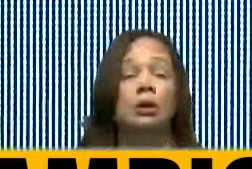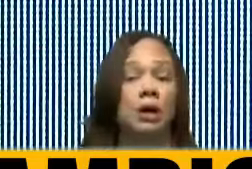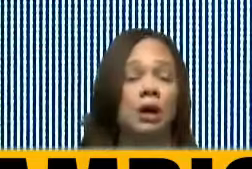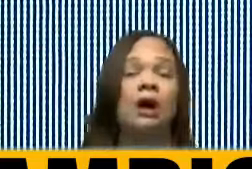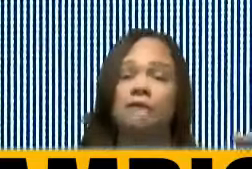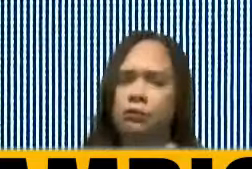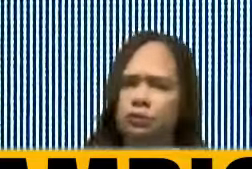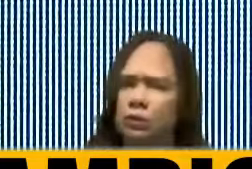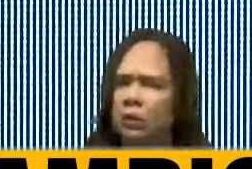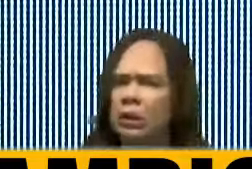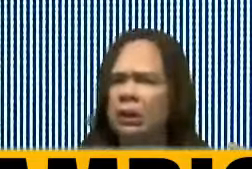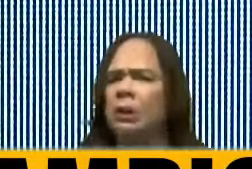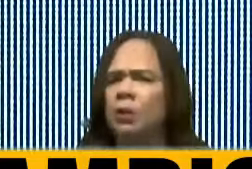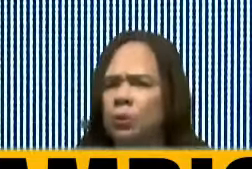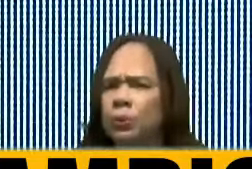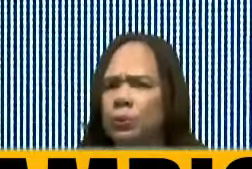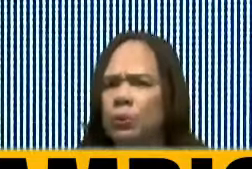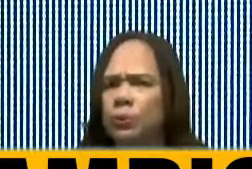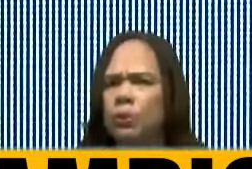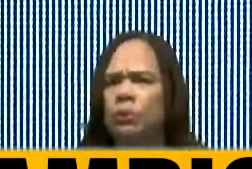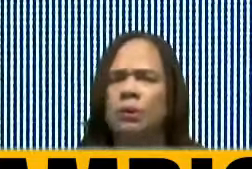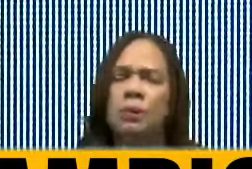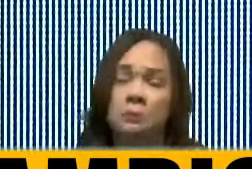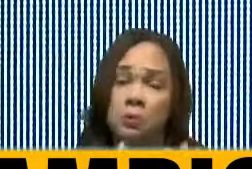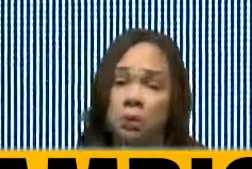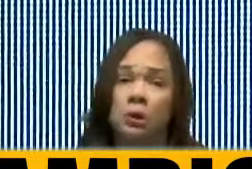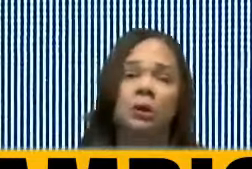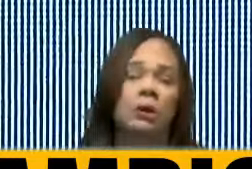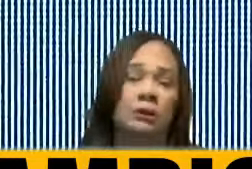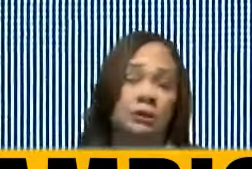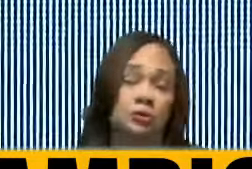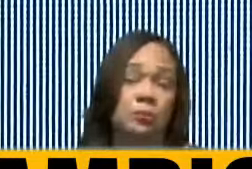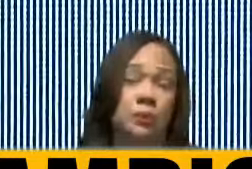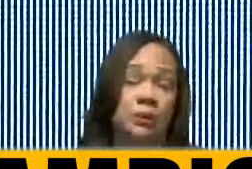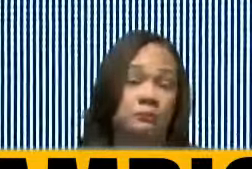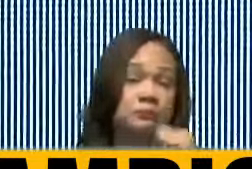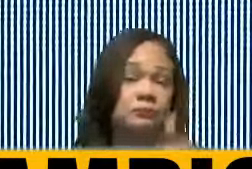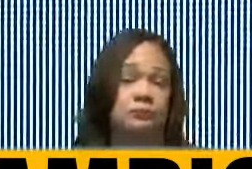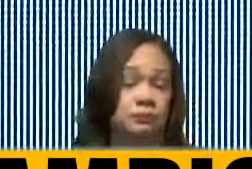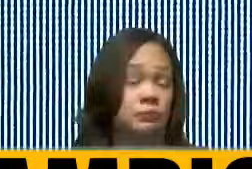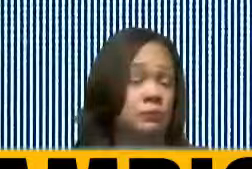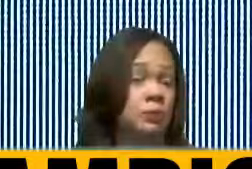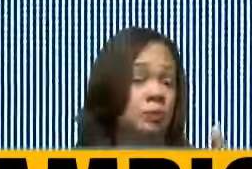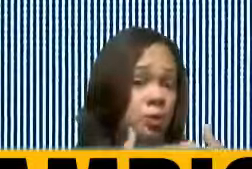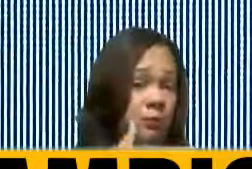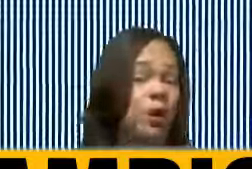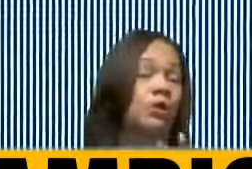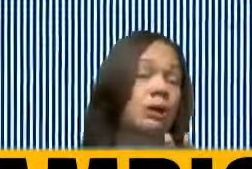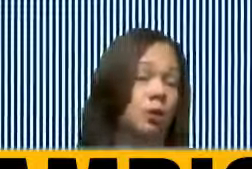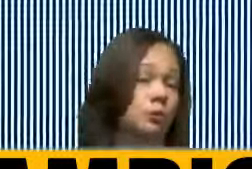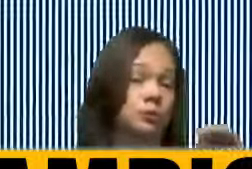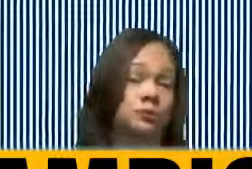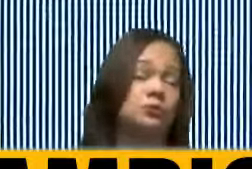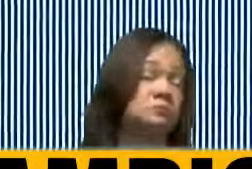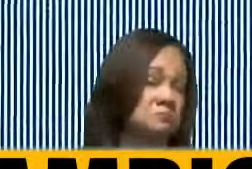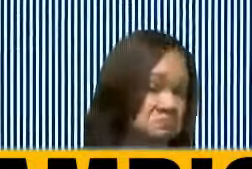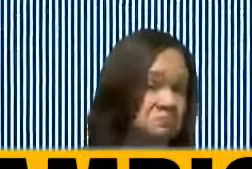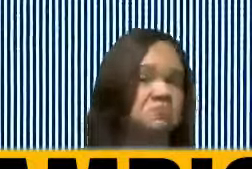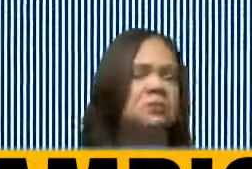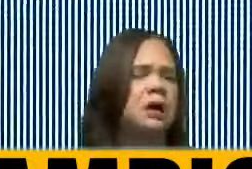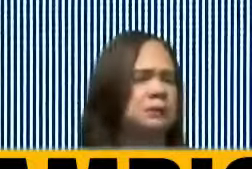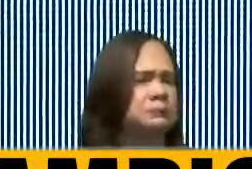operado con una ejecución que va por debajo de su presupuesto asignado inicialmente y obviamente ahí hay un